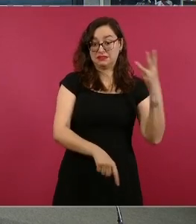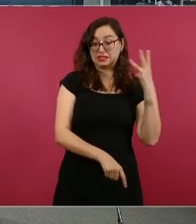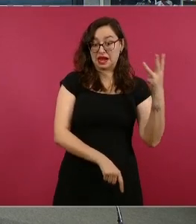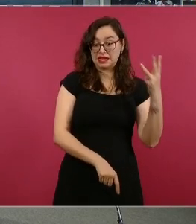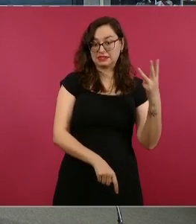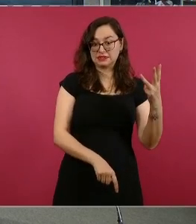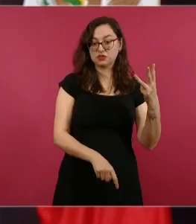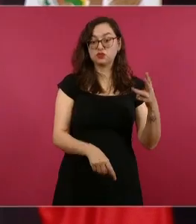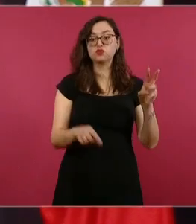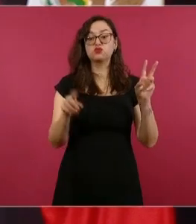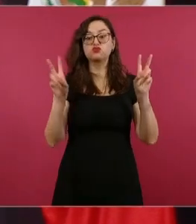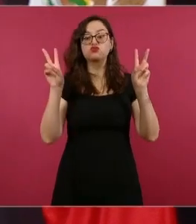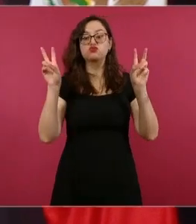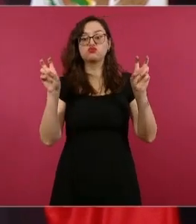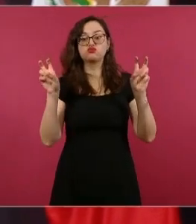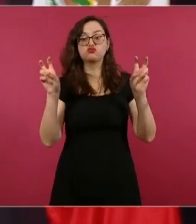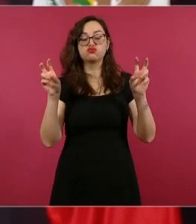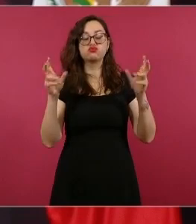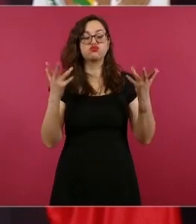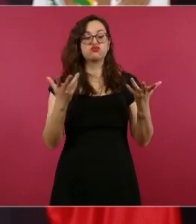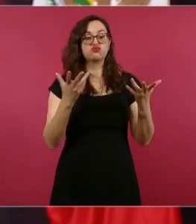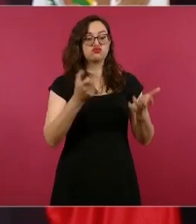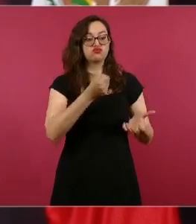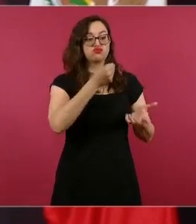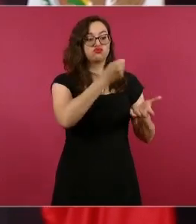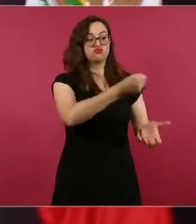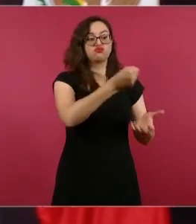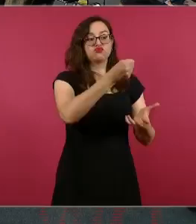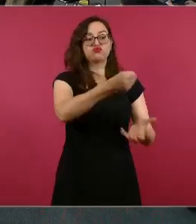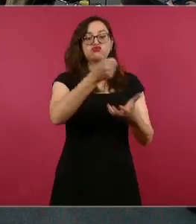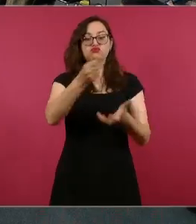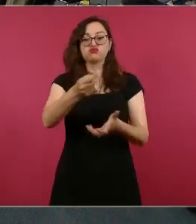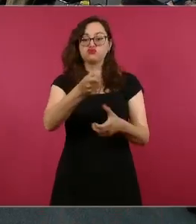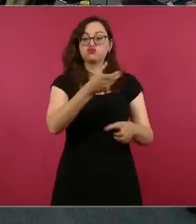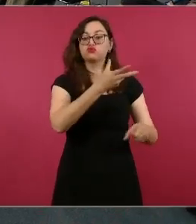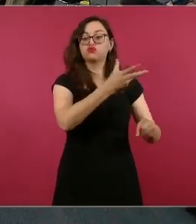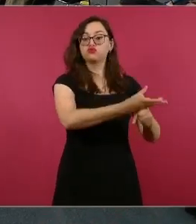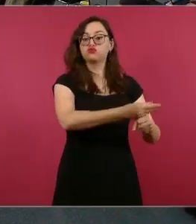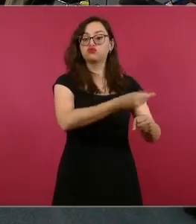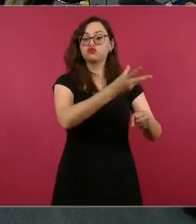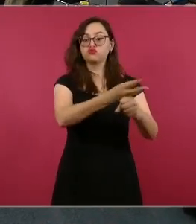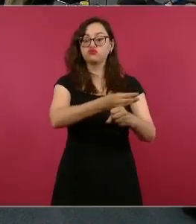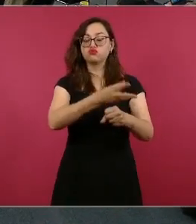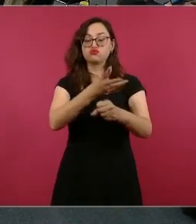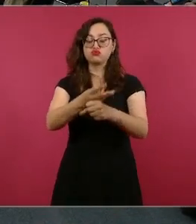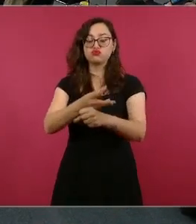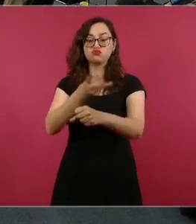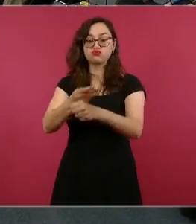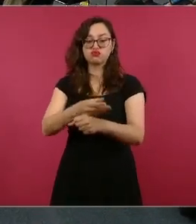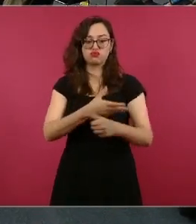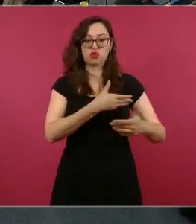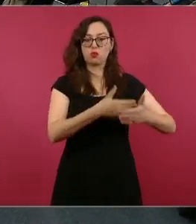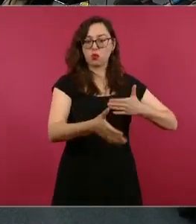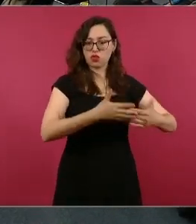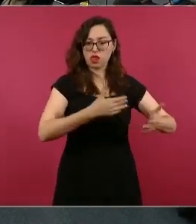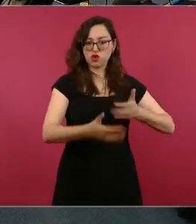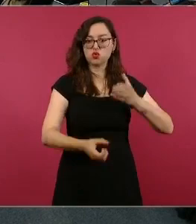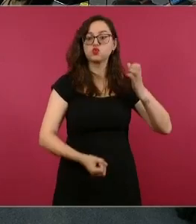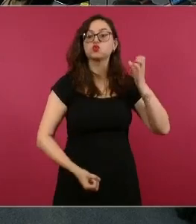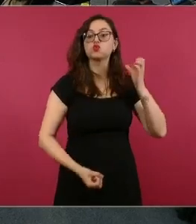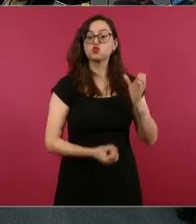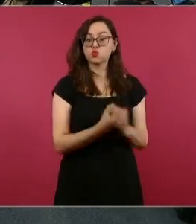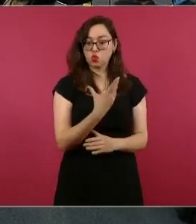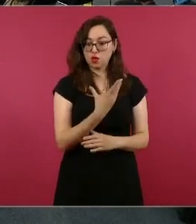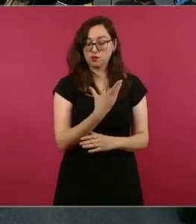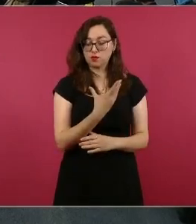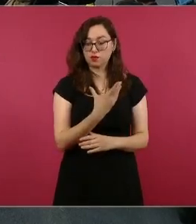Este, ¿cómo le llaman al proceso técnico? Reconfigurar. Reconfiguración. Con más de 8